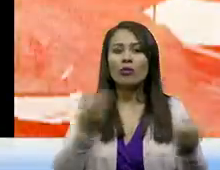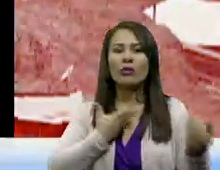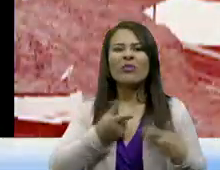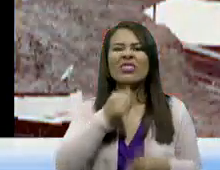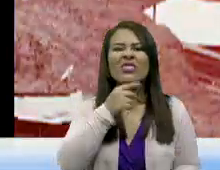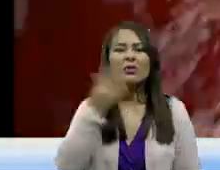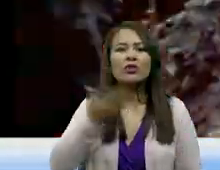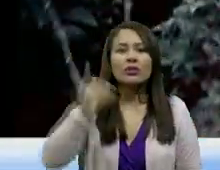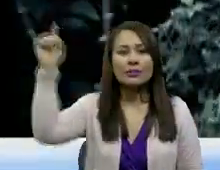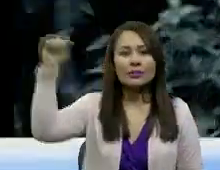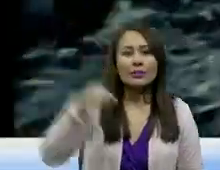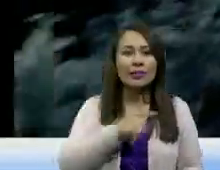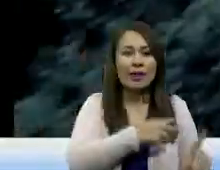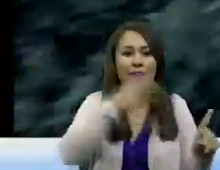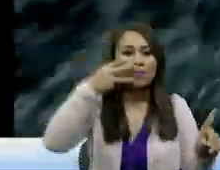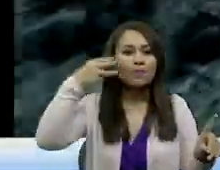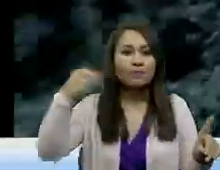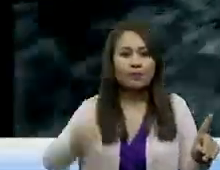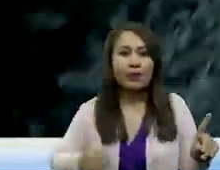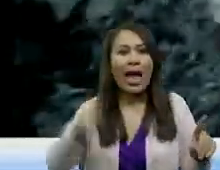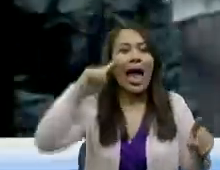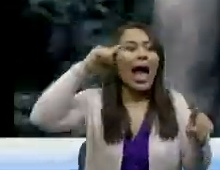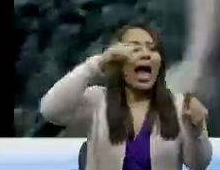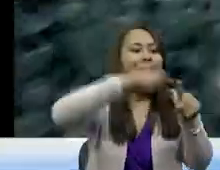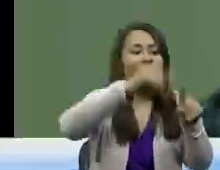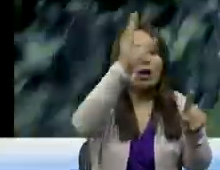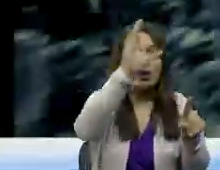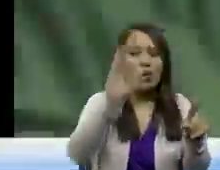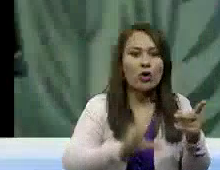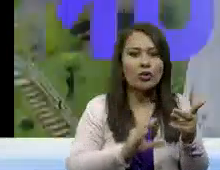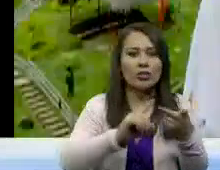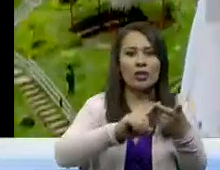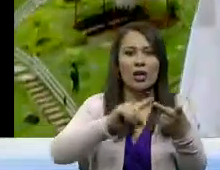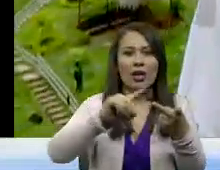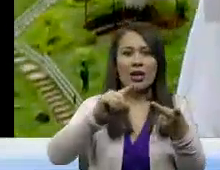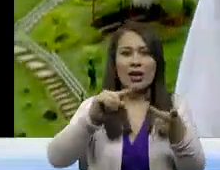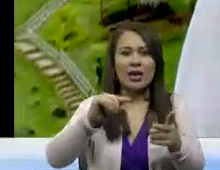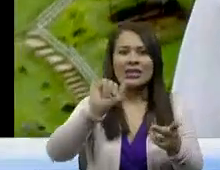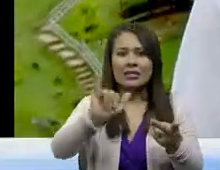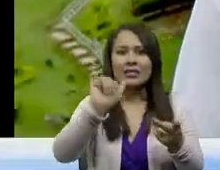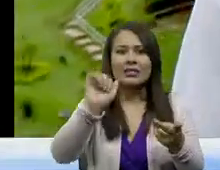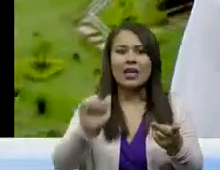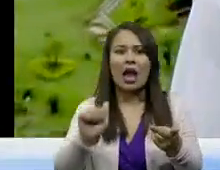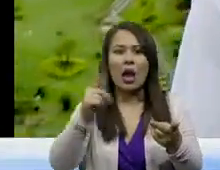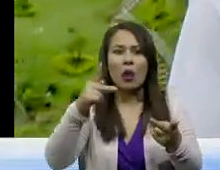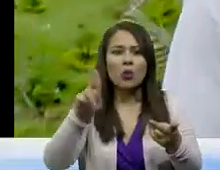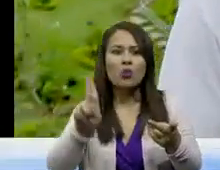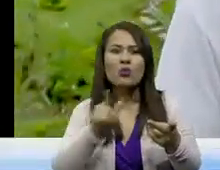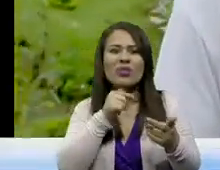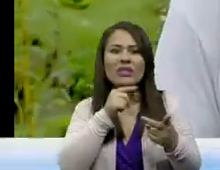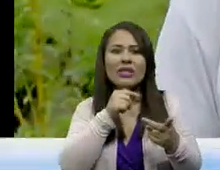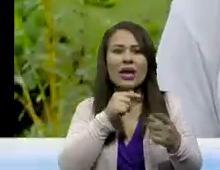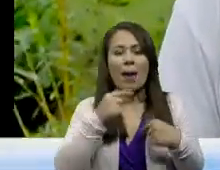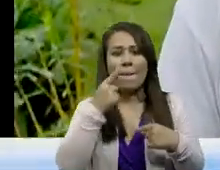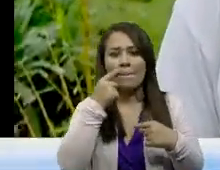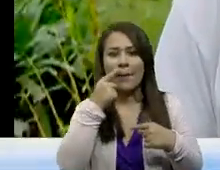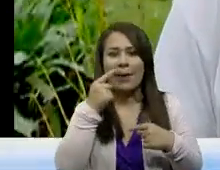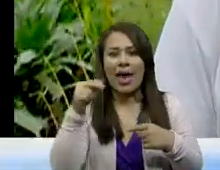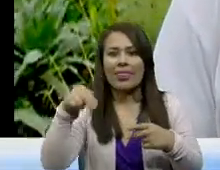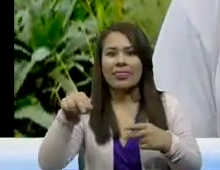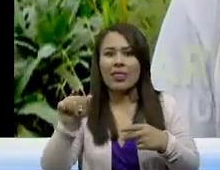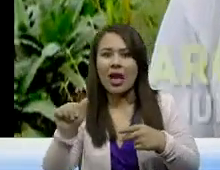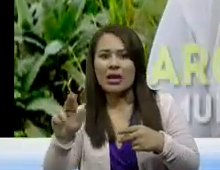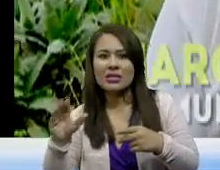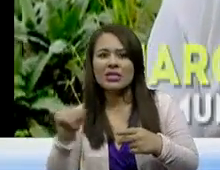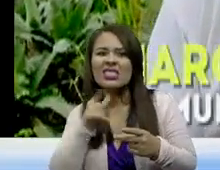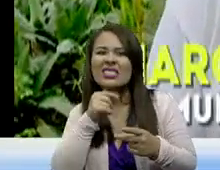vinieron desde la Amazonía a la costa? Fueron Yacum, Nazi y Etza. Yacum era padre de Nazi y de Etza. Yacum fue